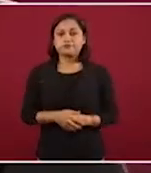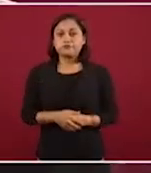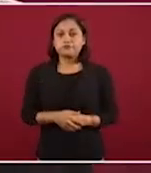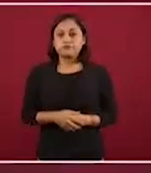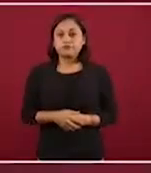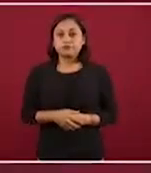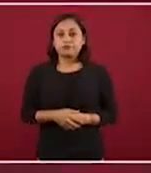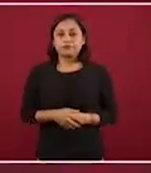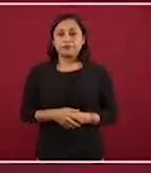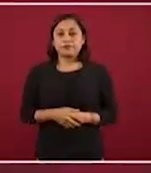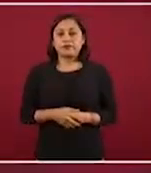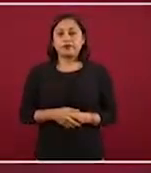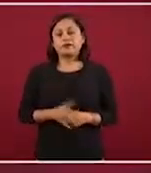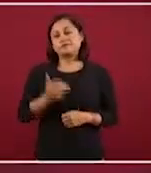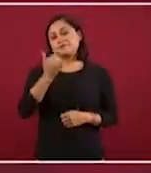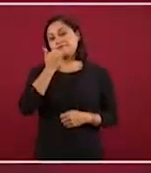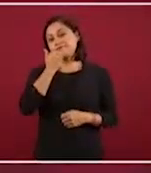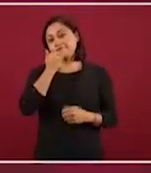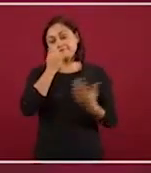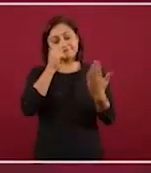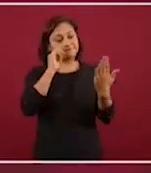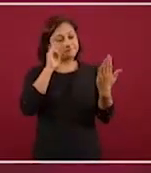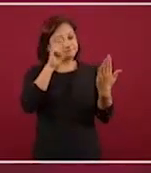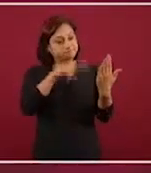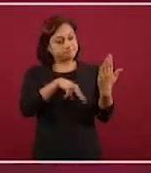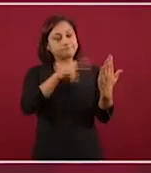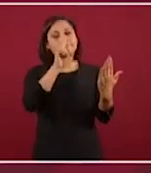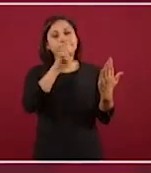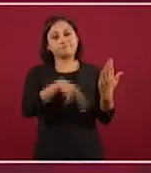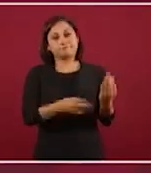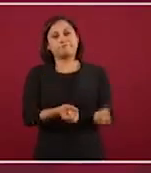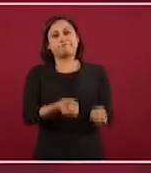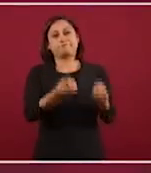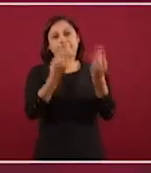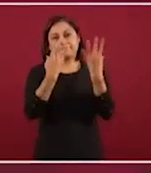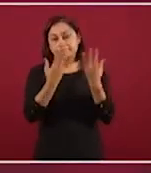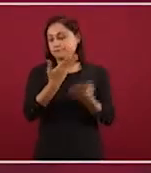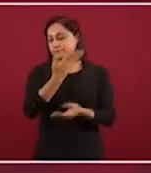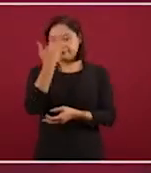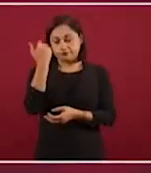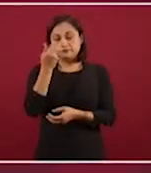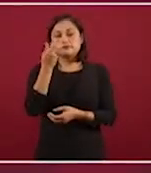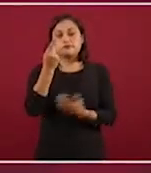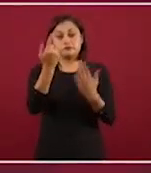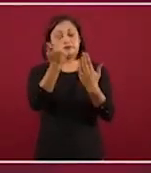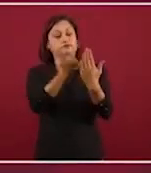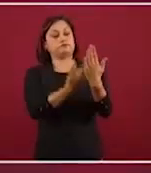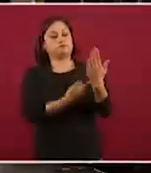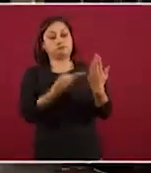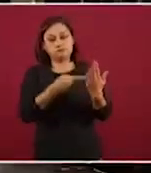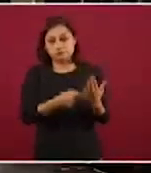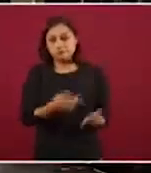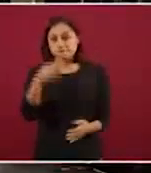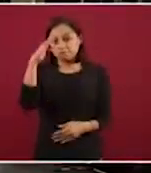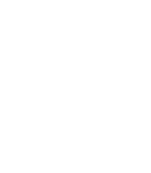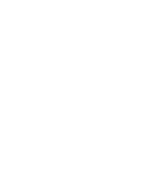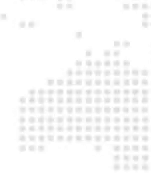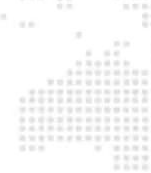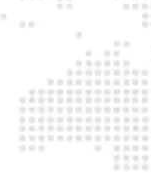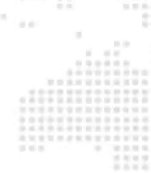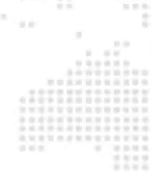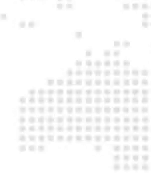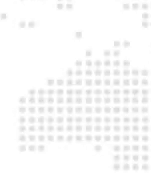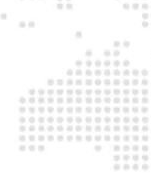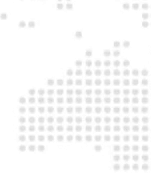No alcancé a contar, pero sí, son bastantes miembros de las dos familias.